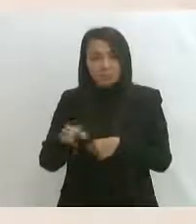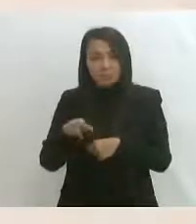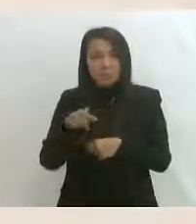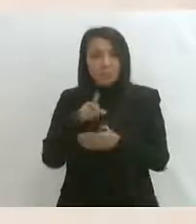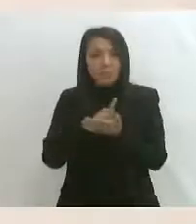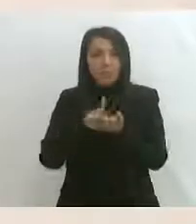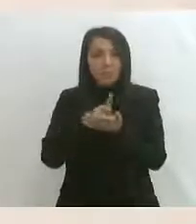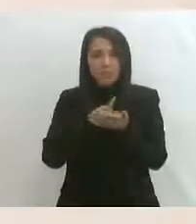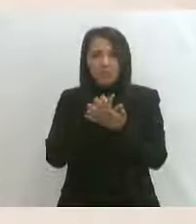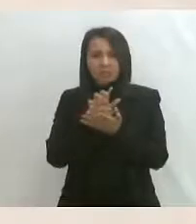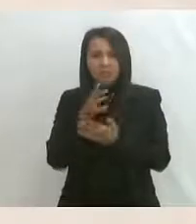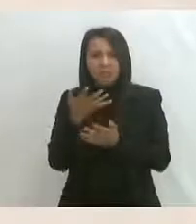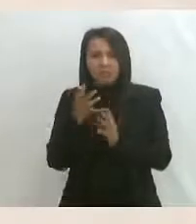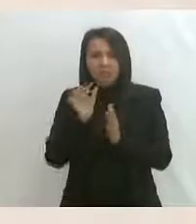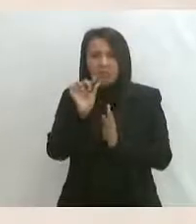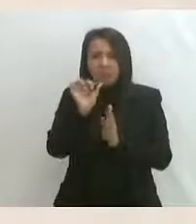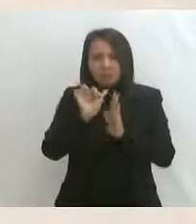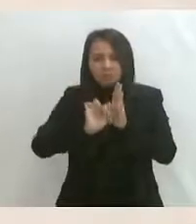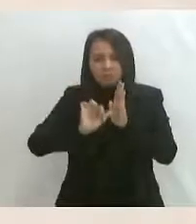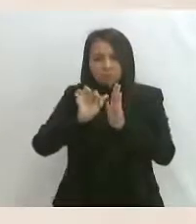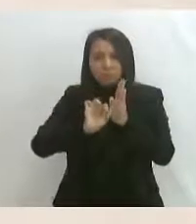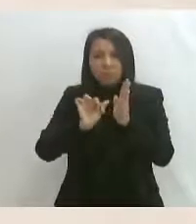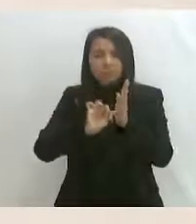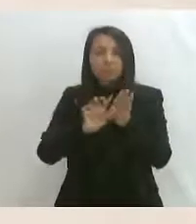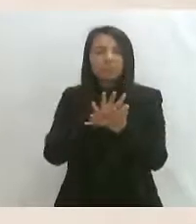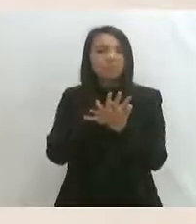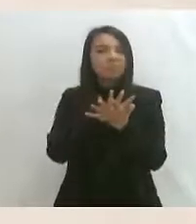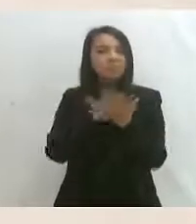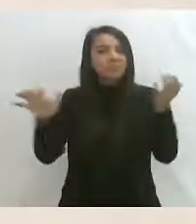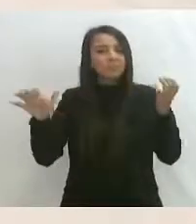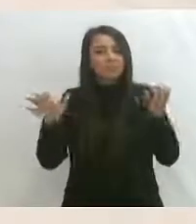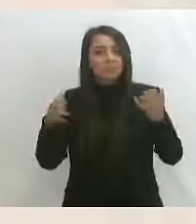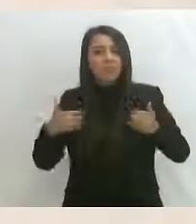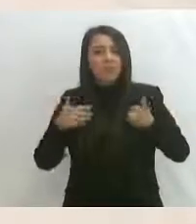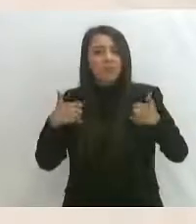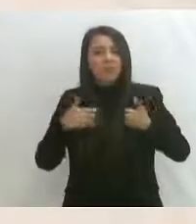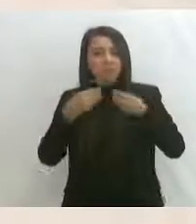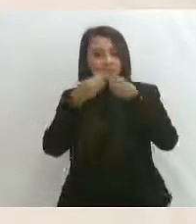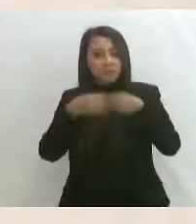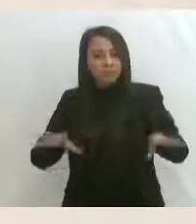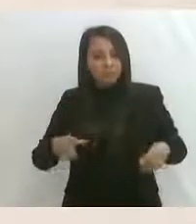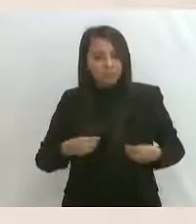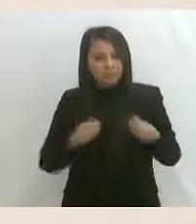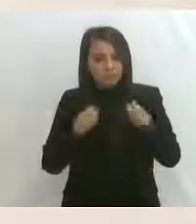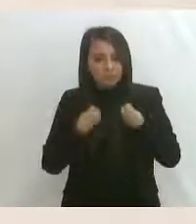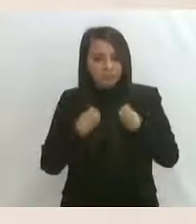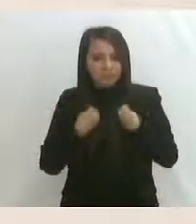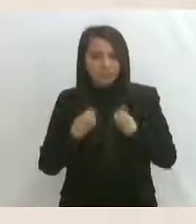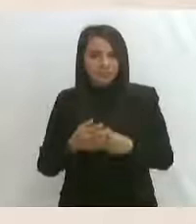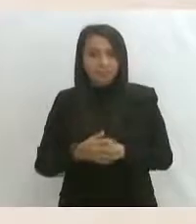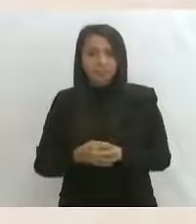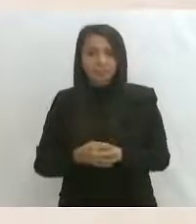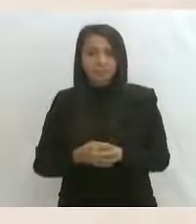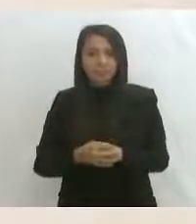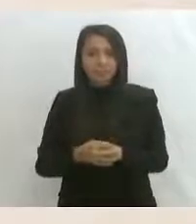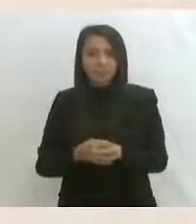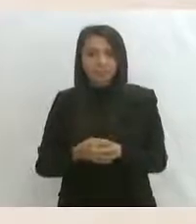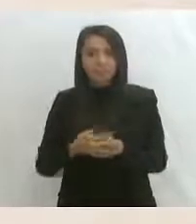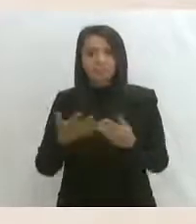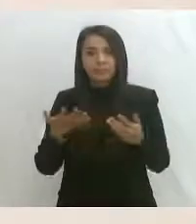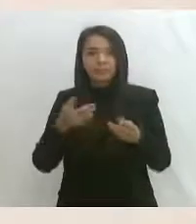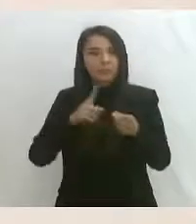en meses la vida de los jóvenes. ¿Y por dónde